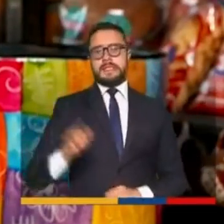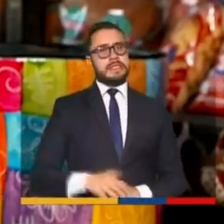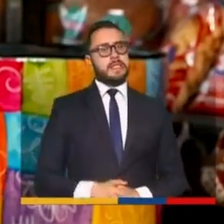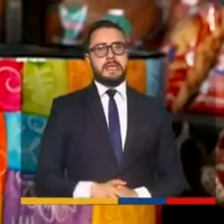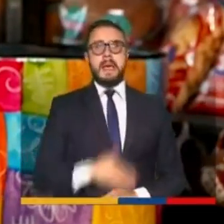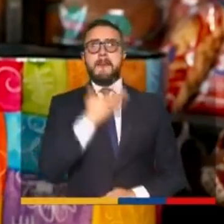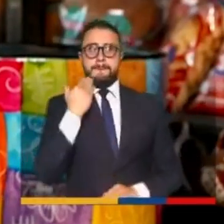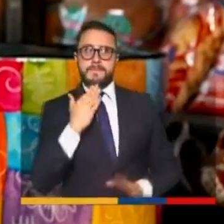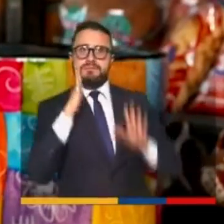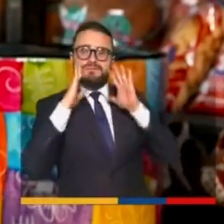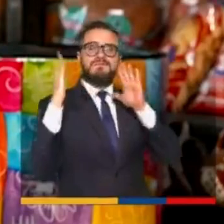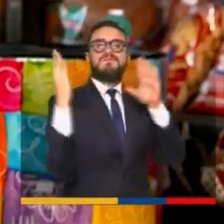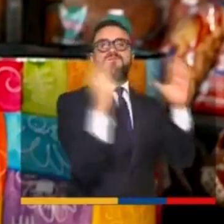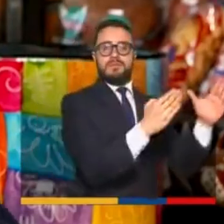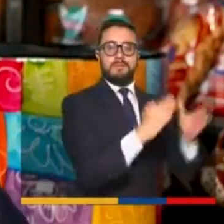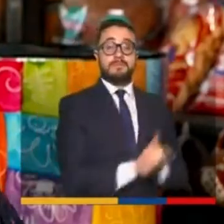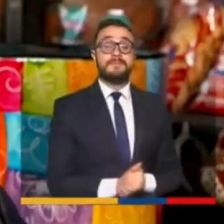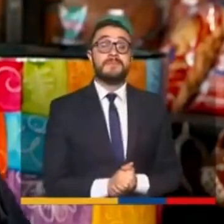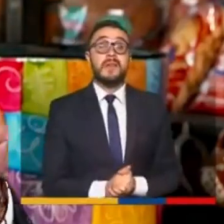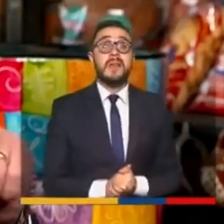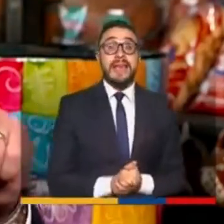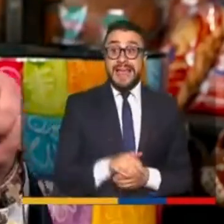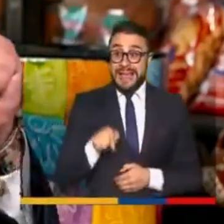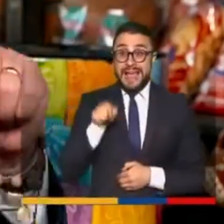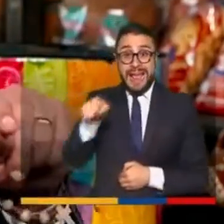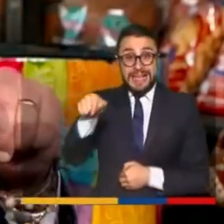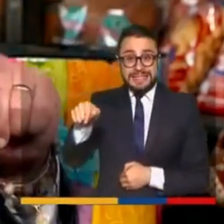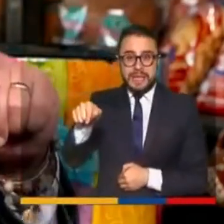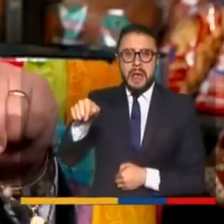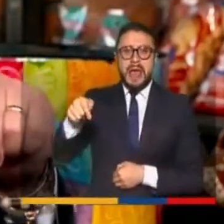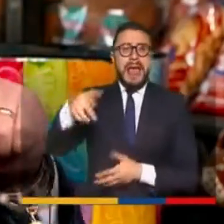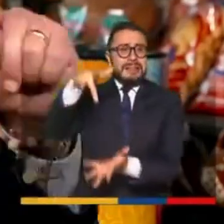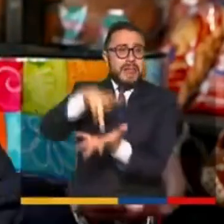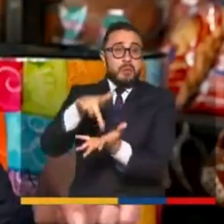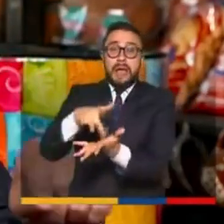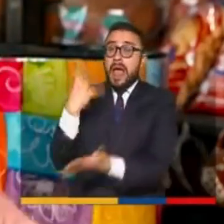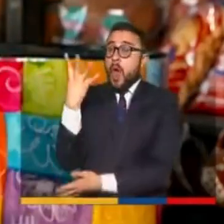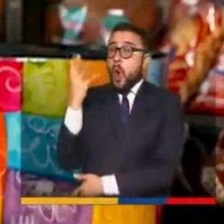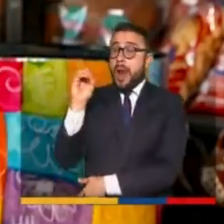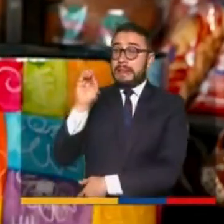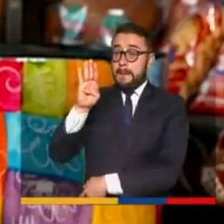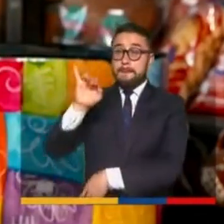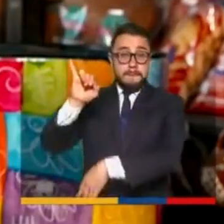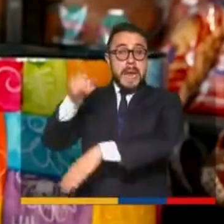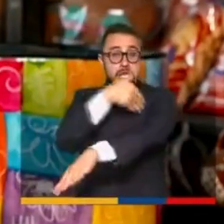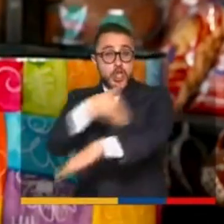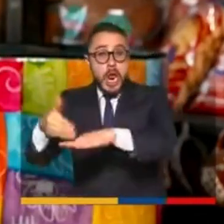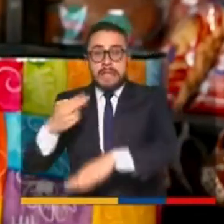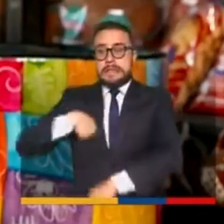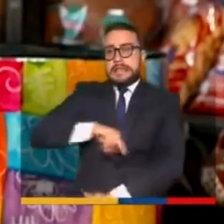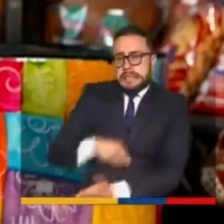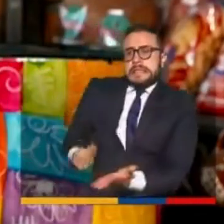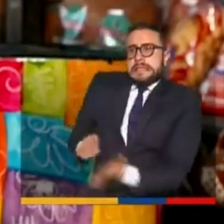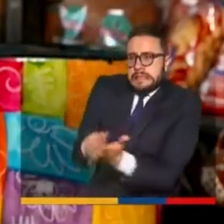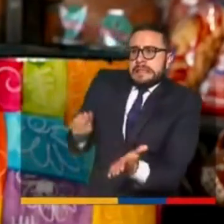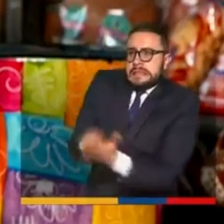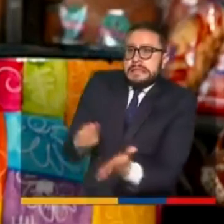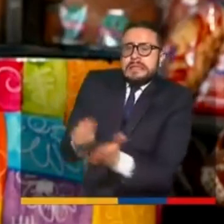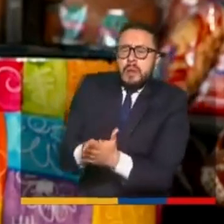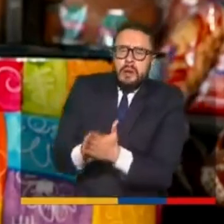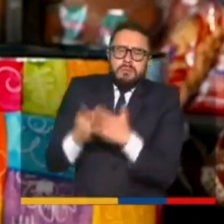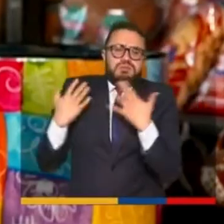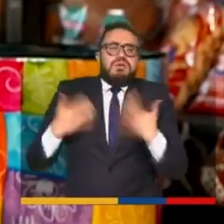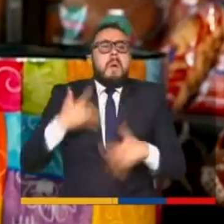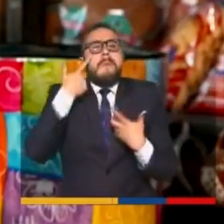40 billones de pesos nos costó ese simple hecho de saldar esa deuda. Casi 3